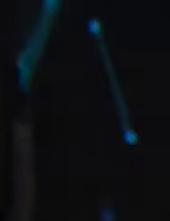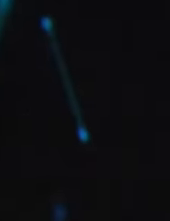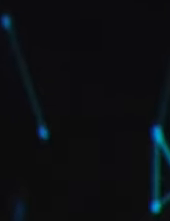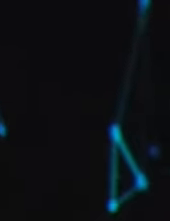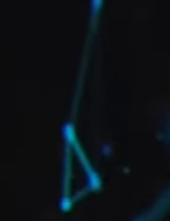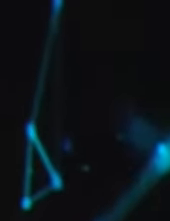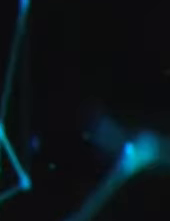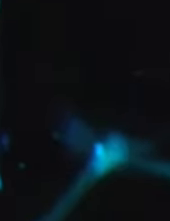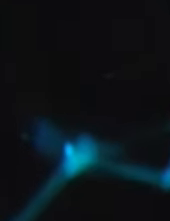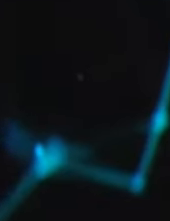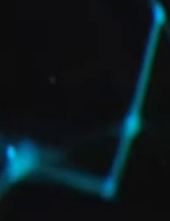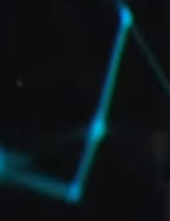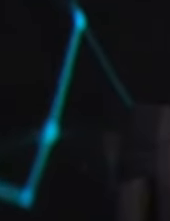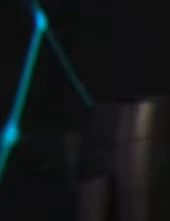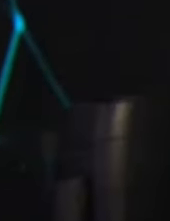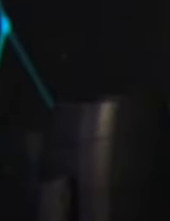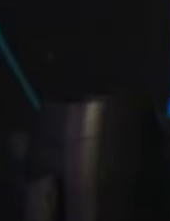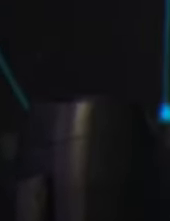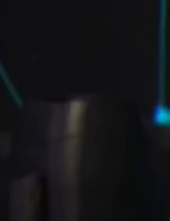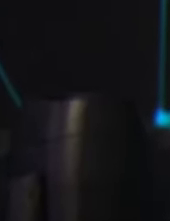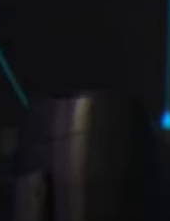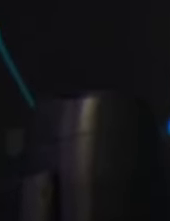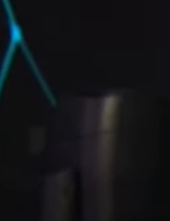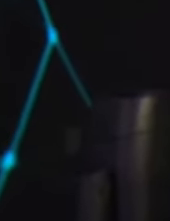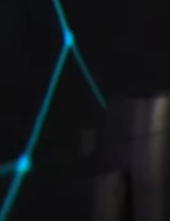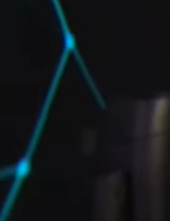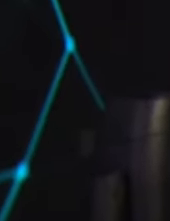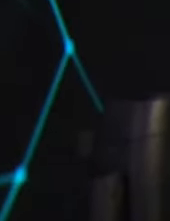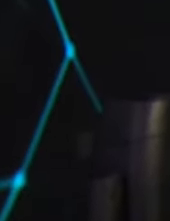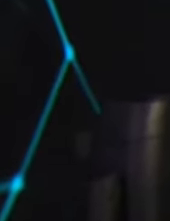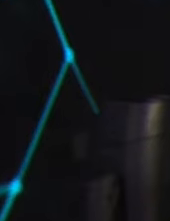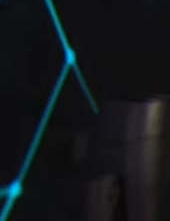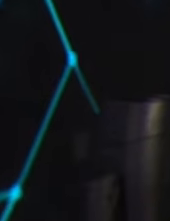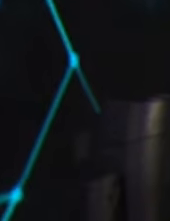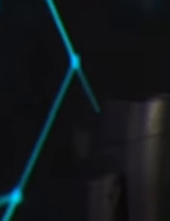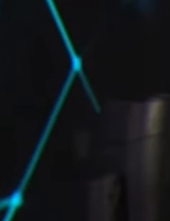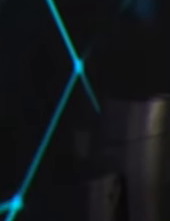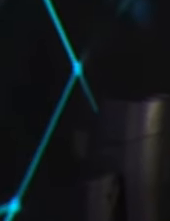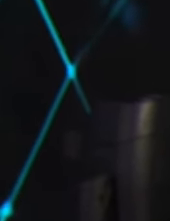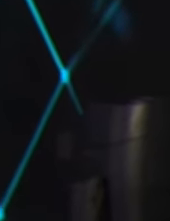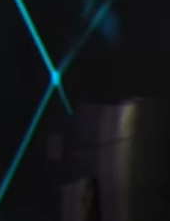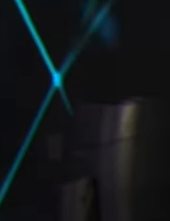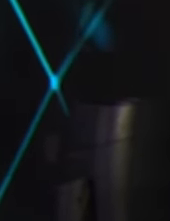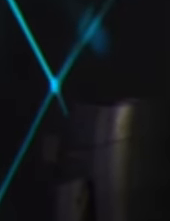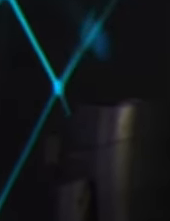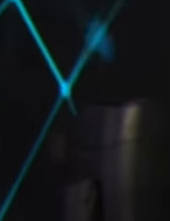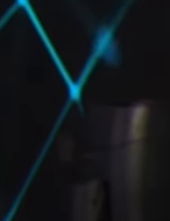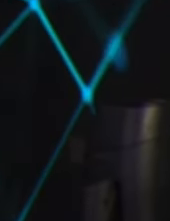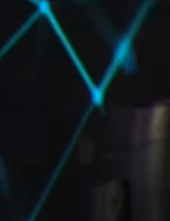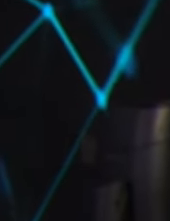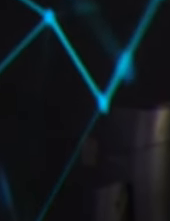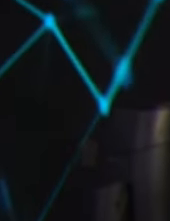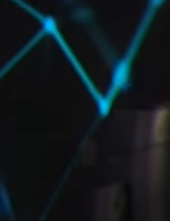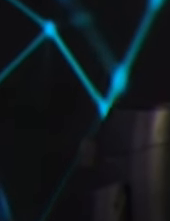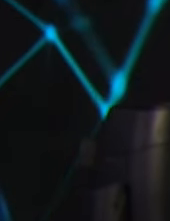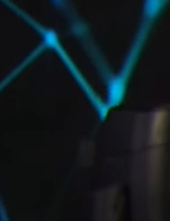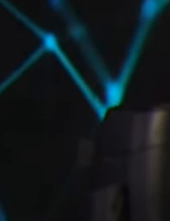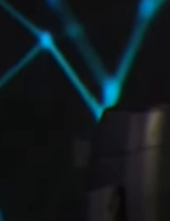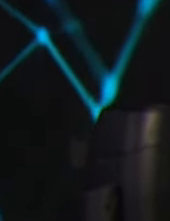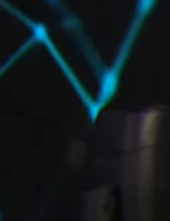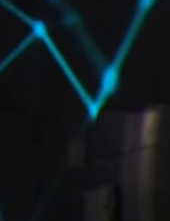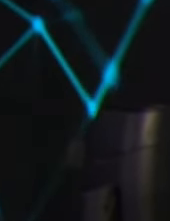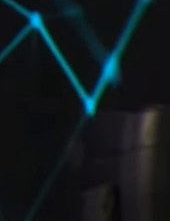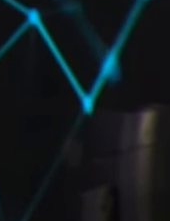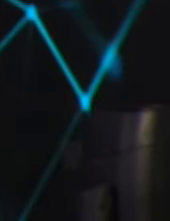alcances de la Revolución tecnológica que significa la Inteligencia artificial su trabajo ha abordado entre otras cosas los